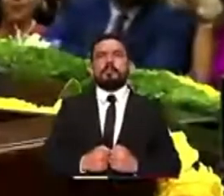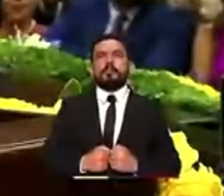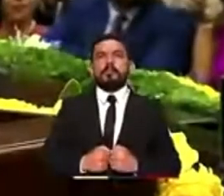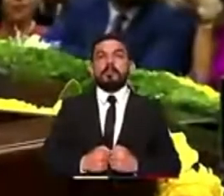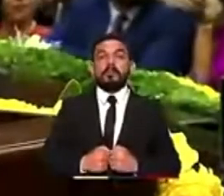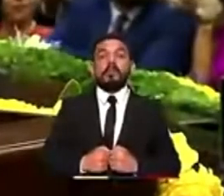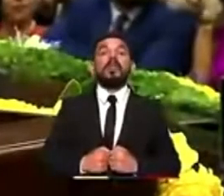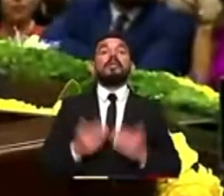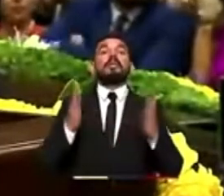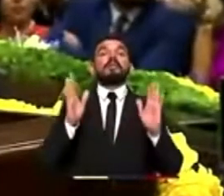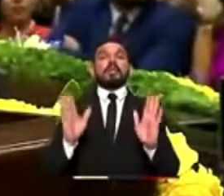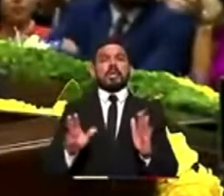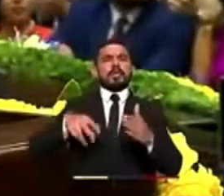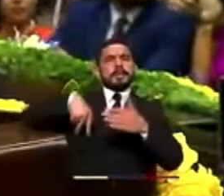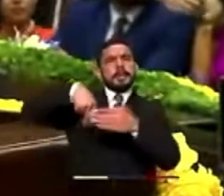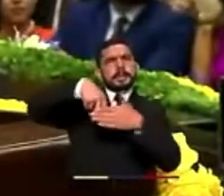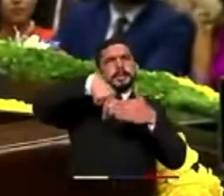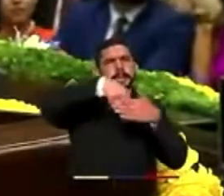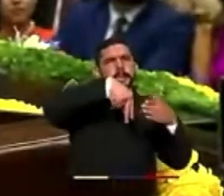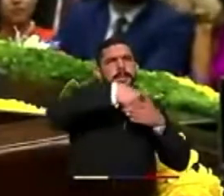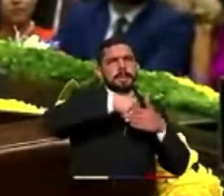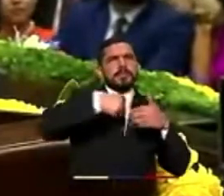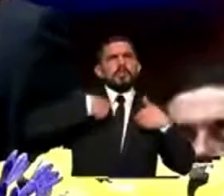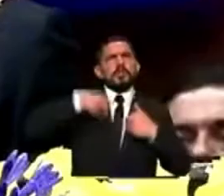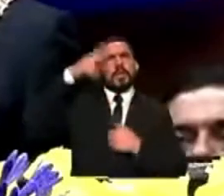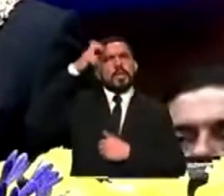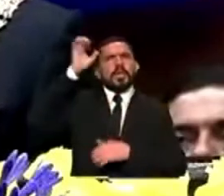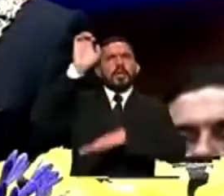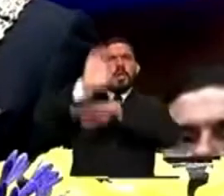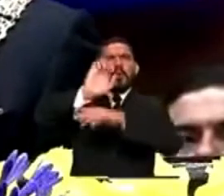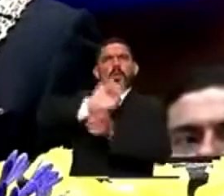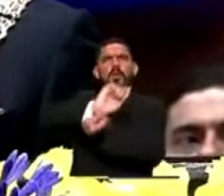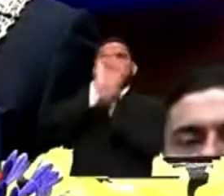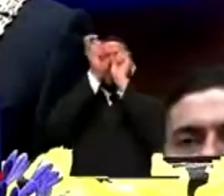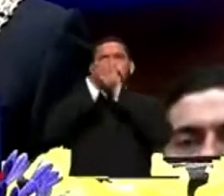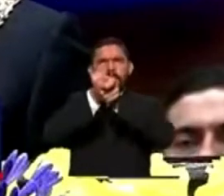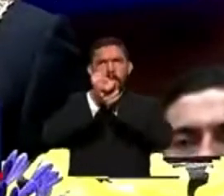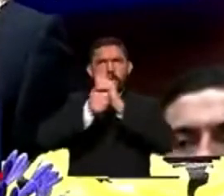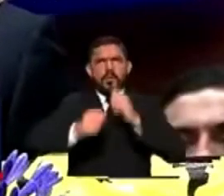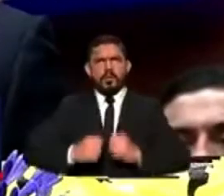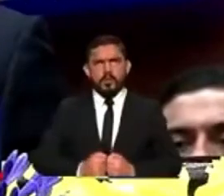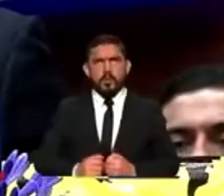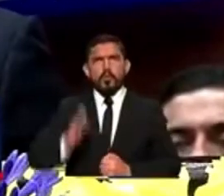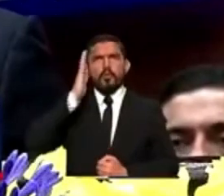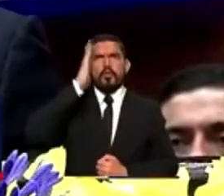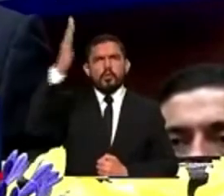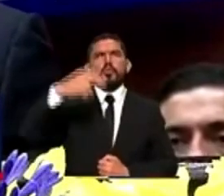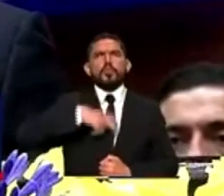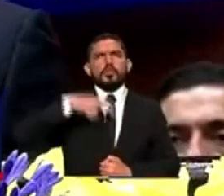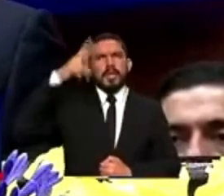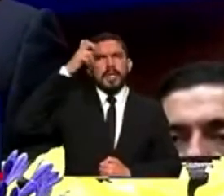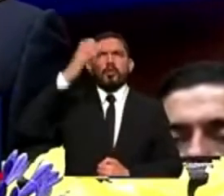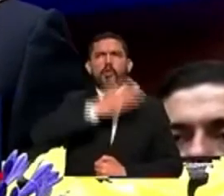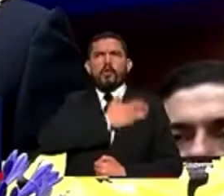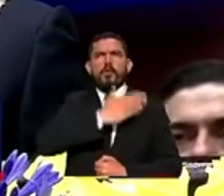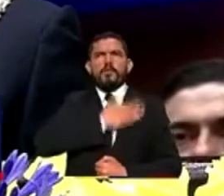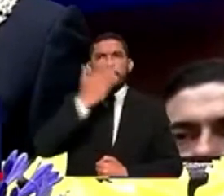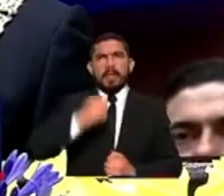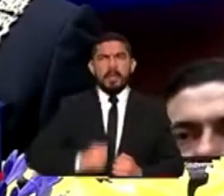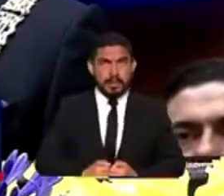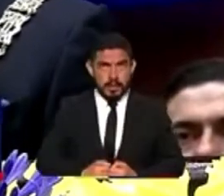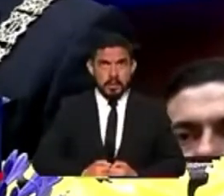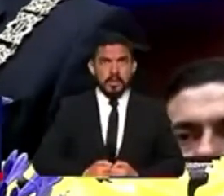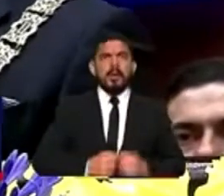Más allá de todos los retos que tenemos, creo en el Ecuador, en el cambio y en su futuro. Para los viejos